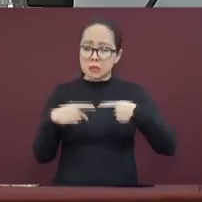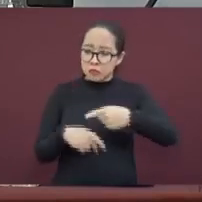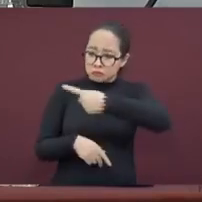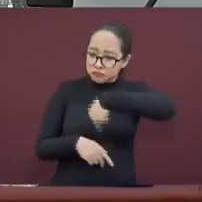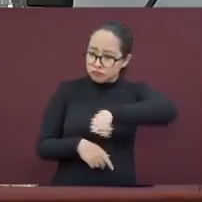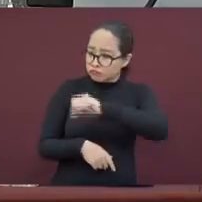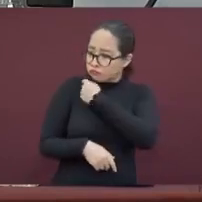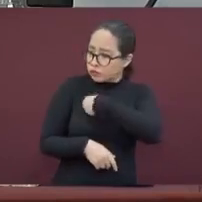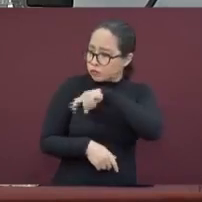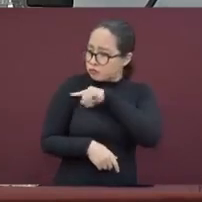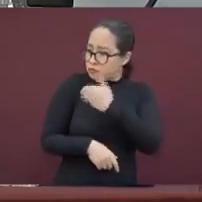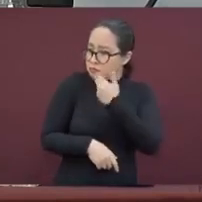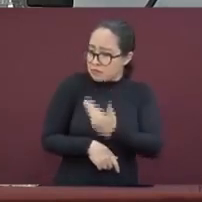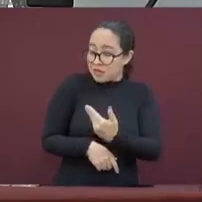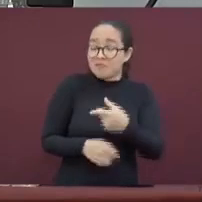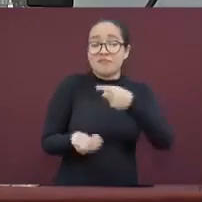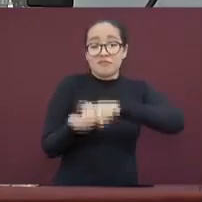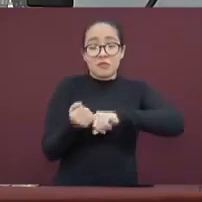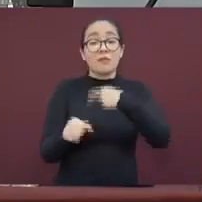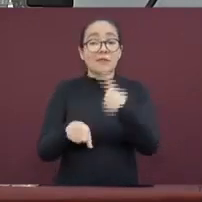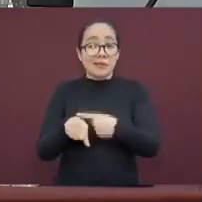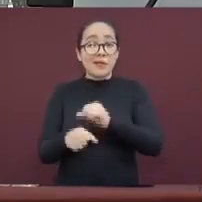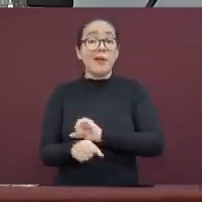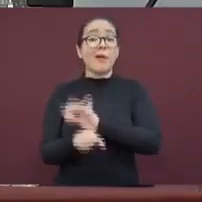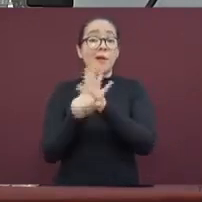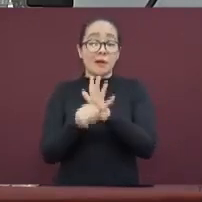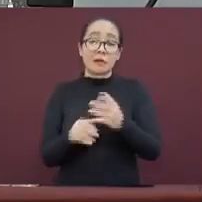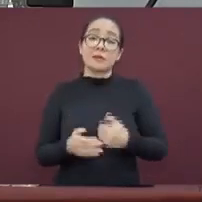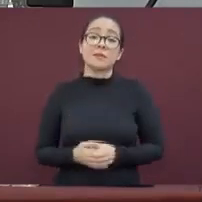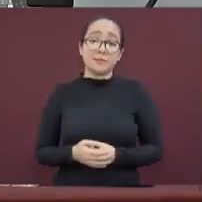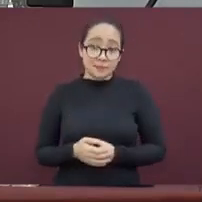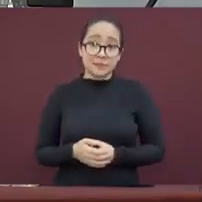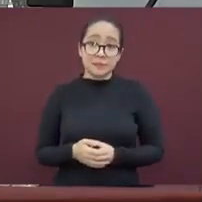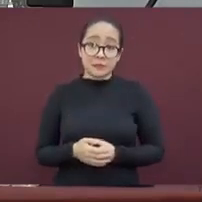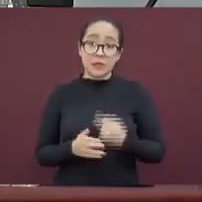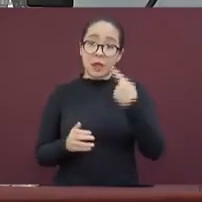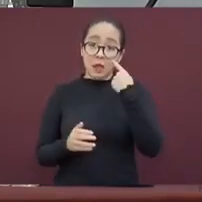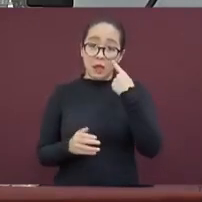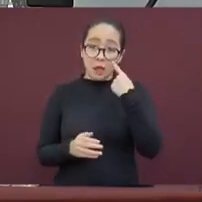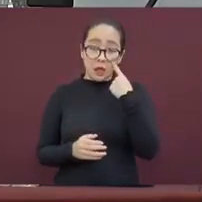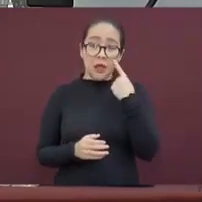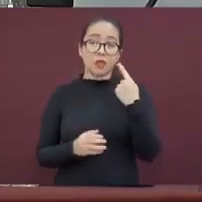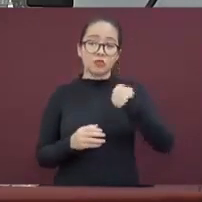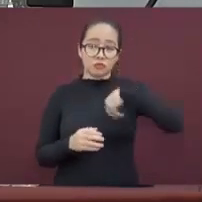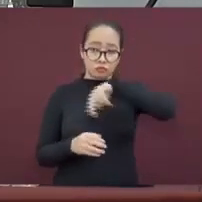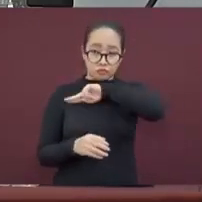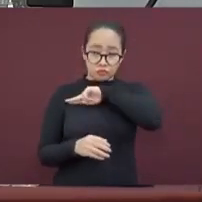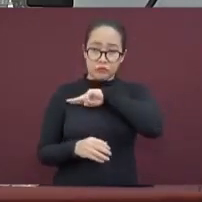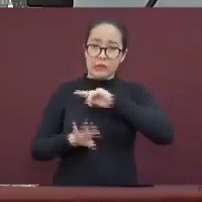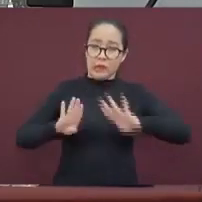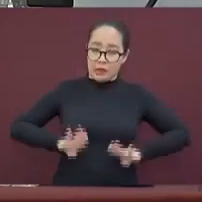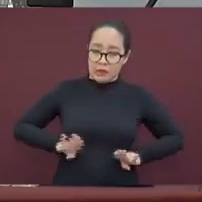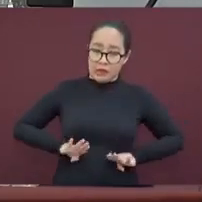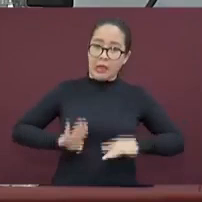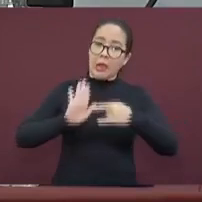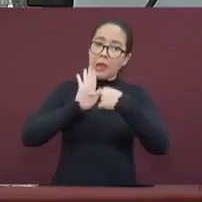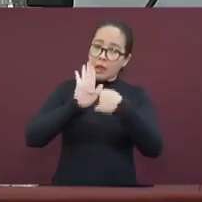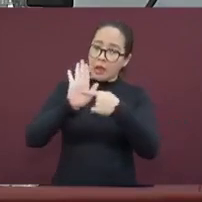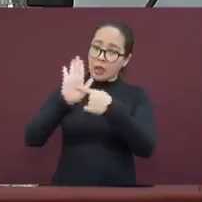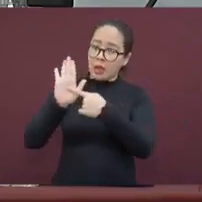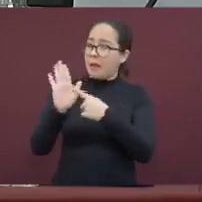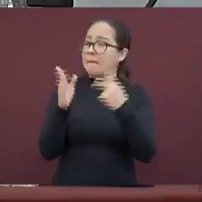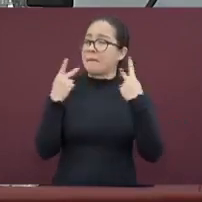sin ningún factor de riesgo hemos estado mostrando algunas características de los casos positivos